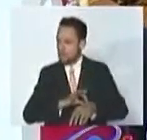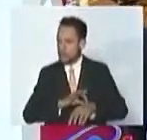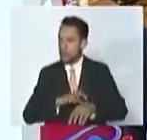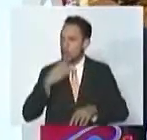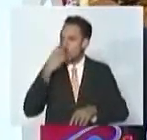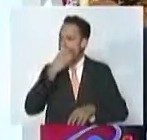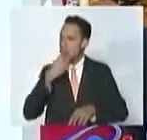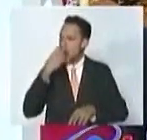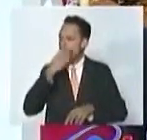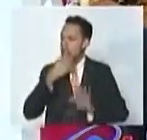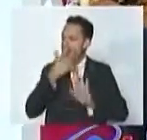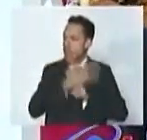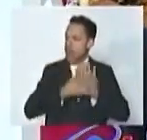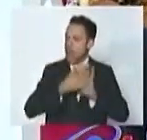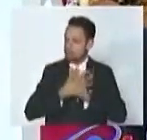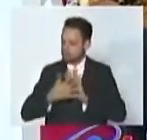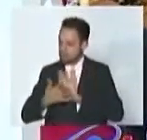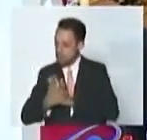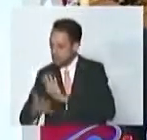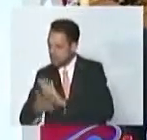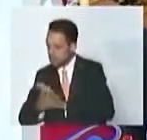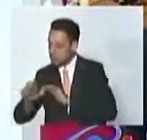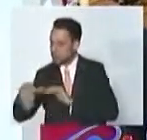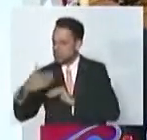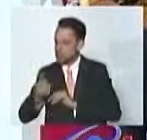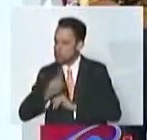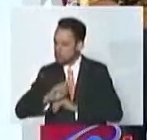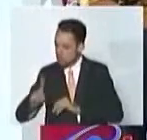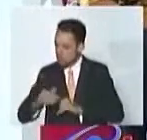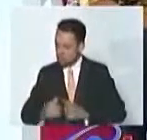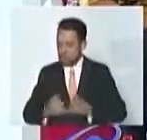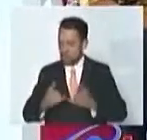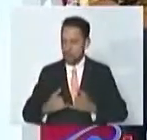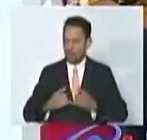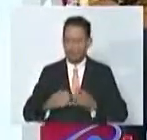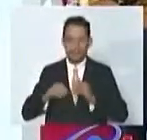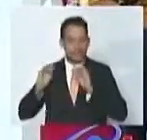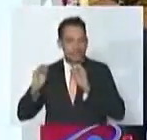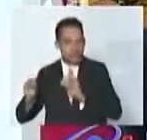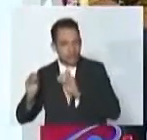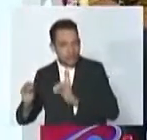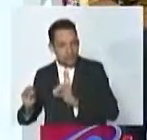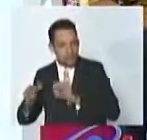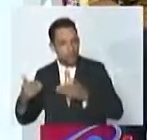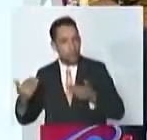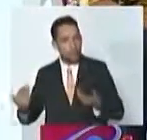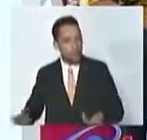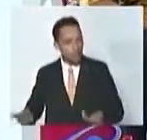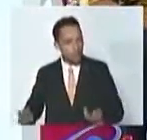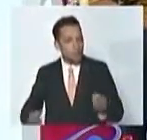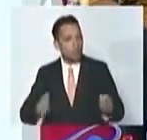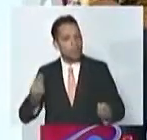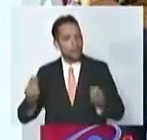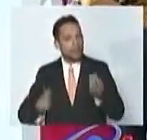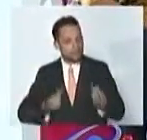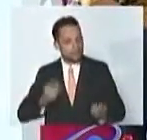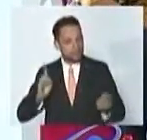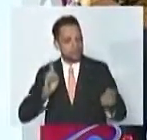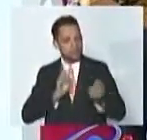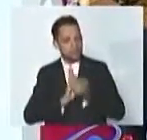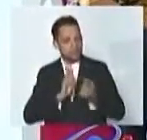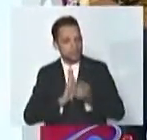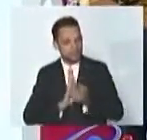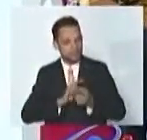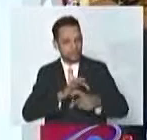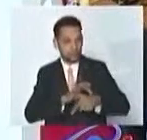reflujo, pero no le enseñamos a estas personas que deben de acudir es donde